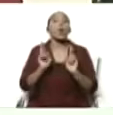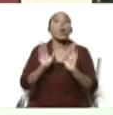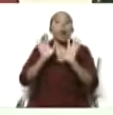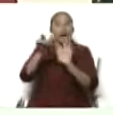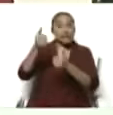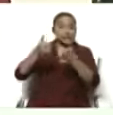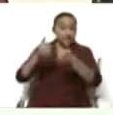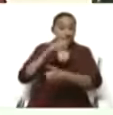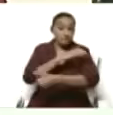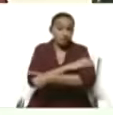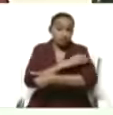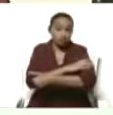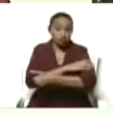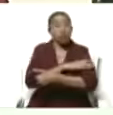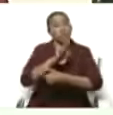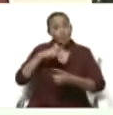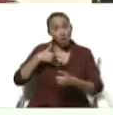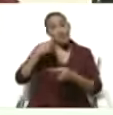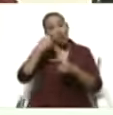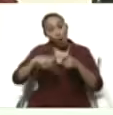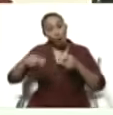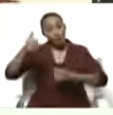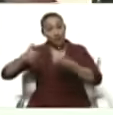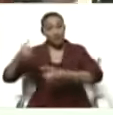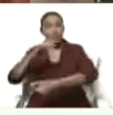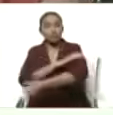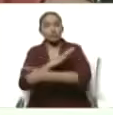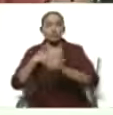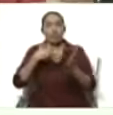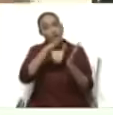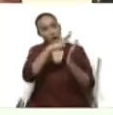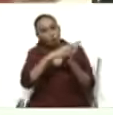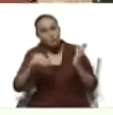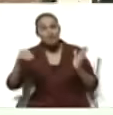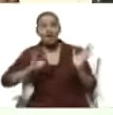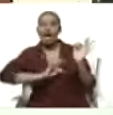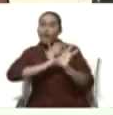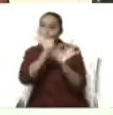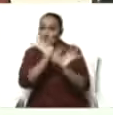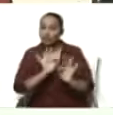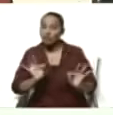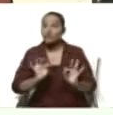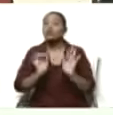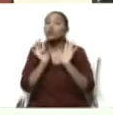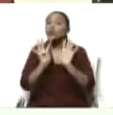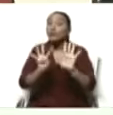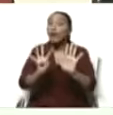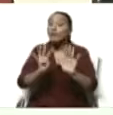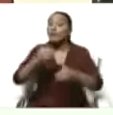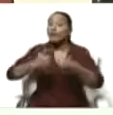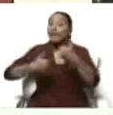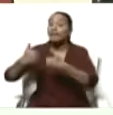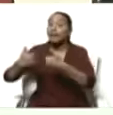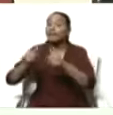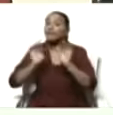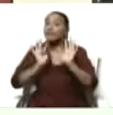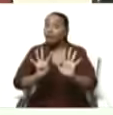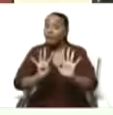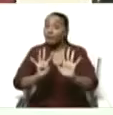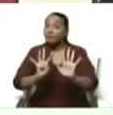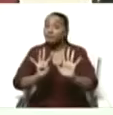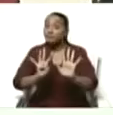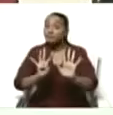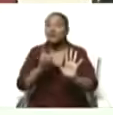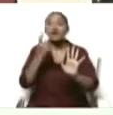Martínez se ha copiado por otr eh otros candidatos son nueve son nueve ya